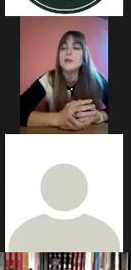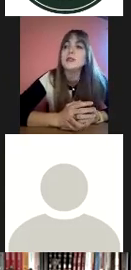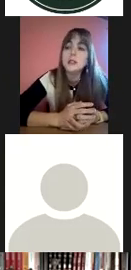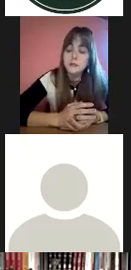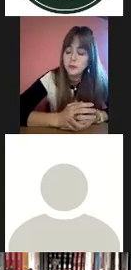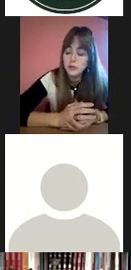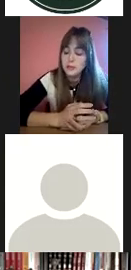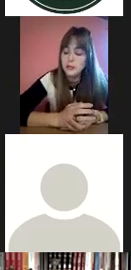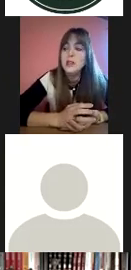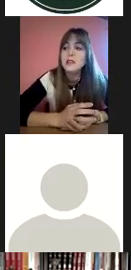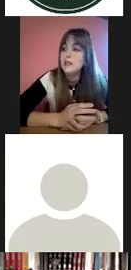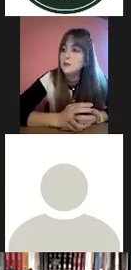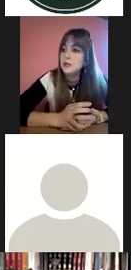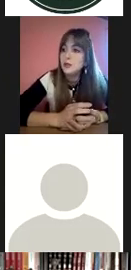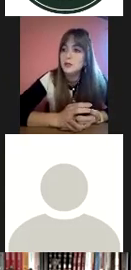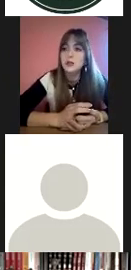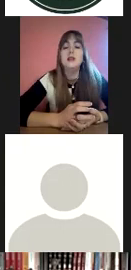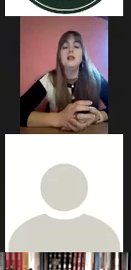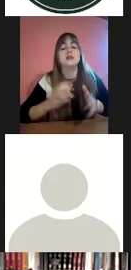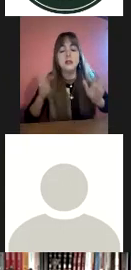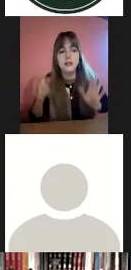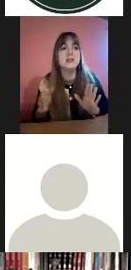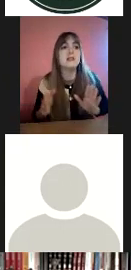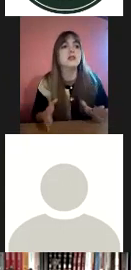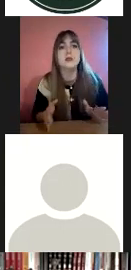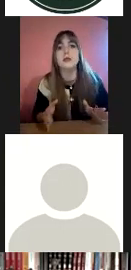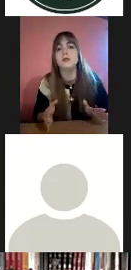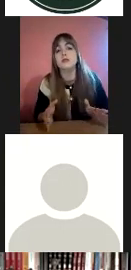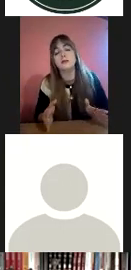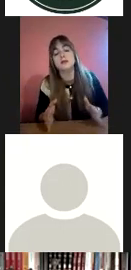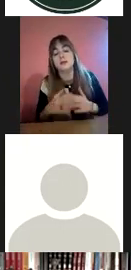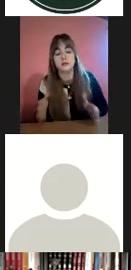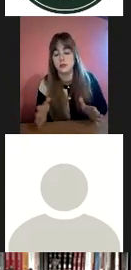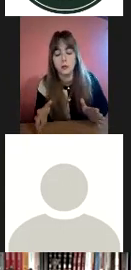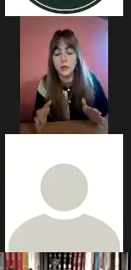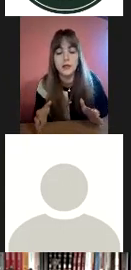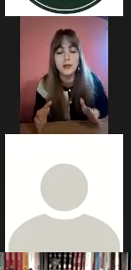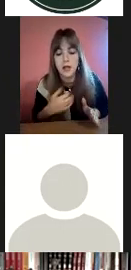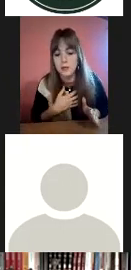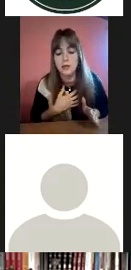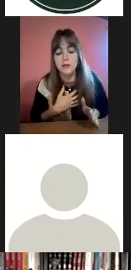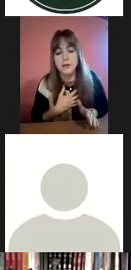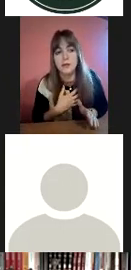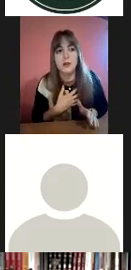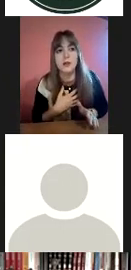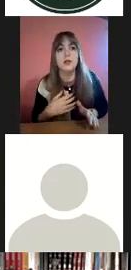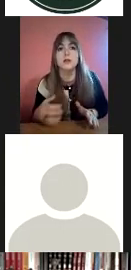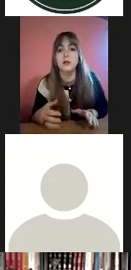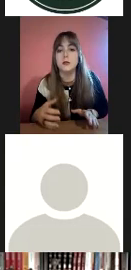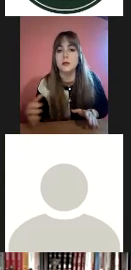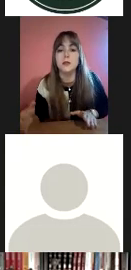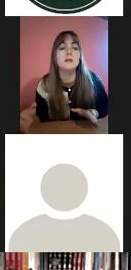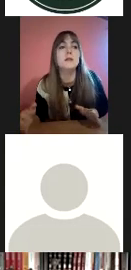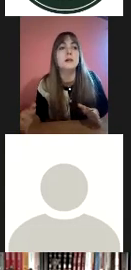decía, sigue funcionando, sigue matando a los animales, los sigue levantando como estoy segura, a mí me lo han contado